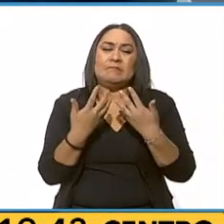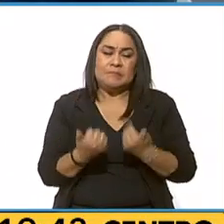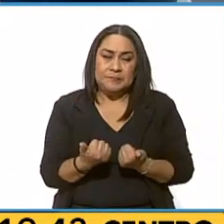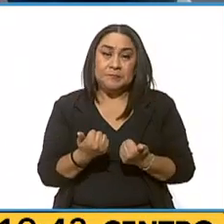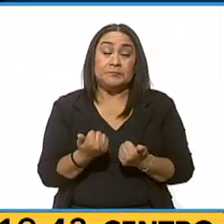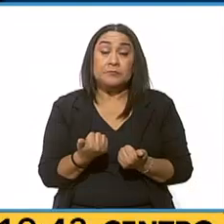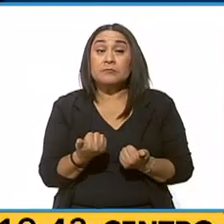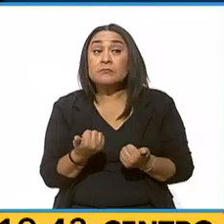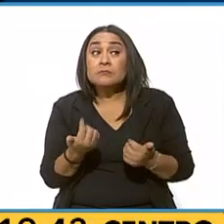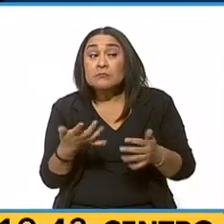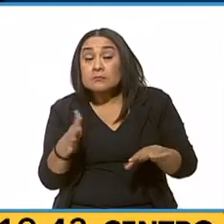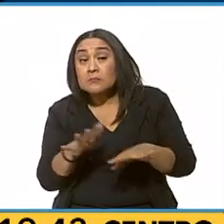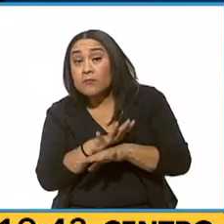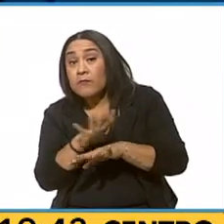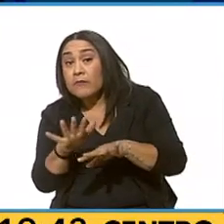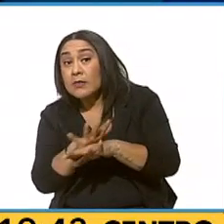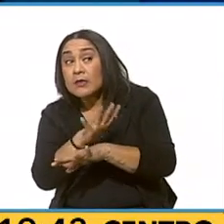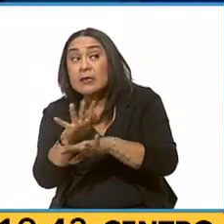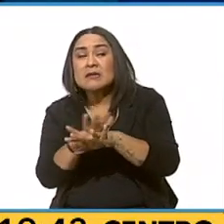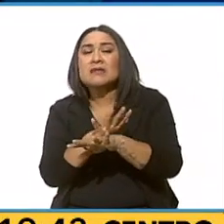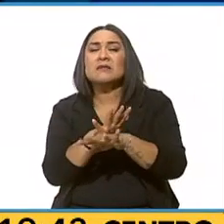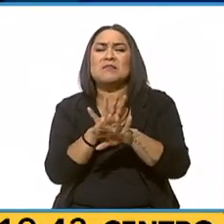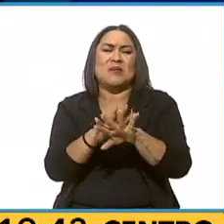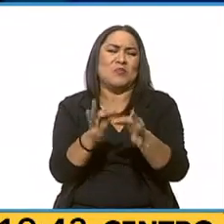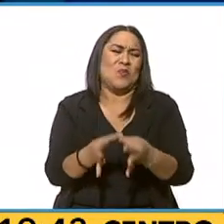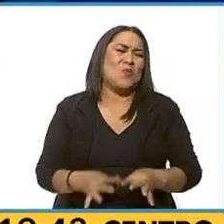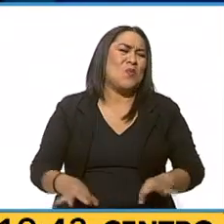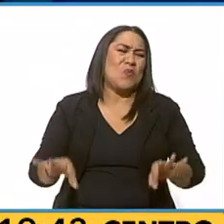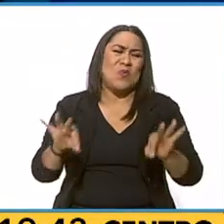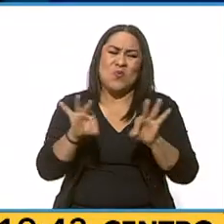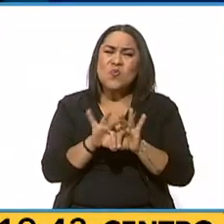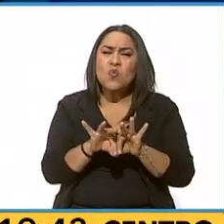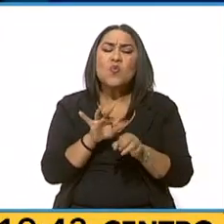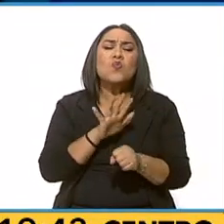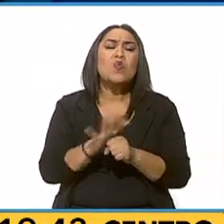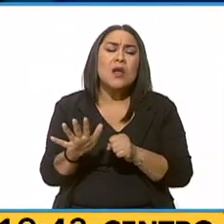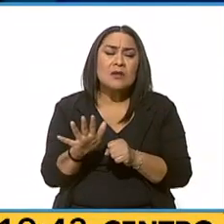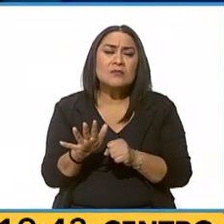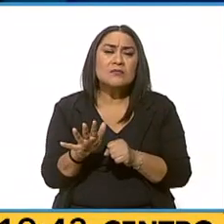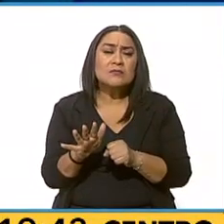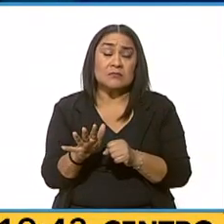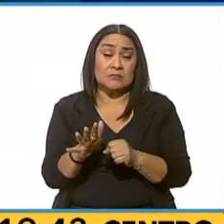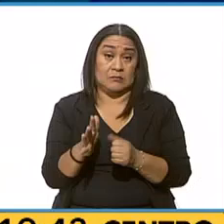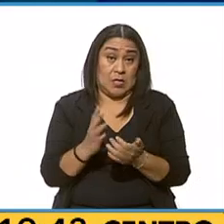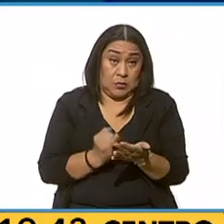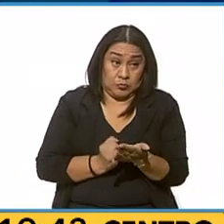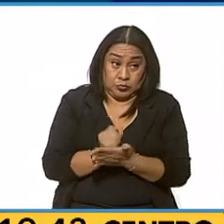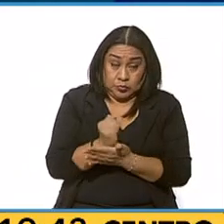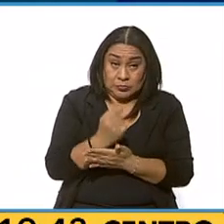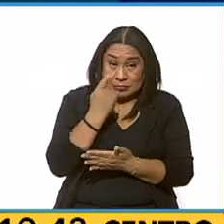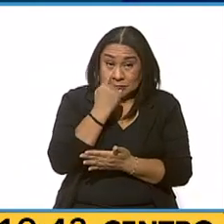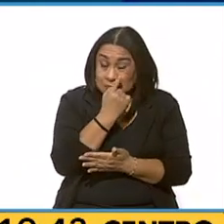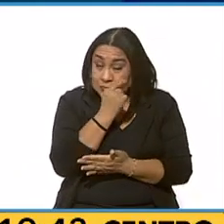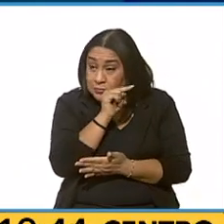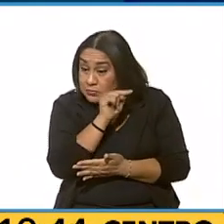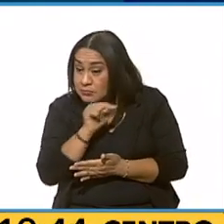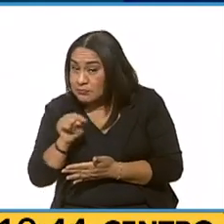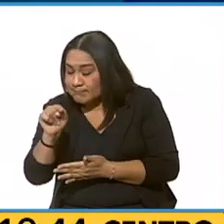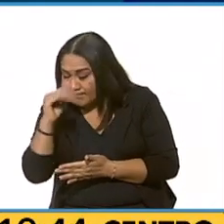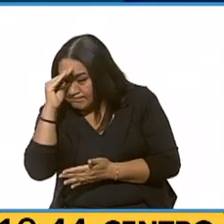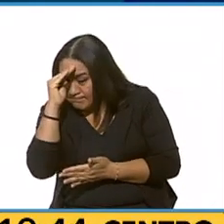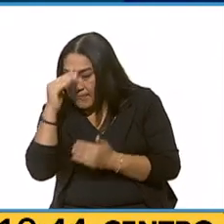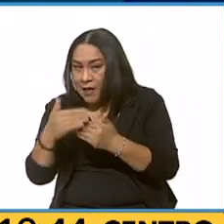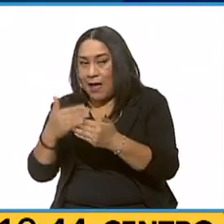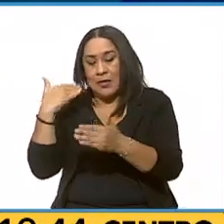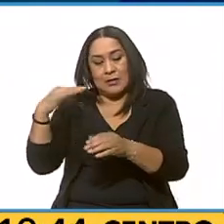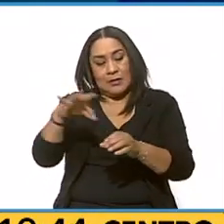proceso depende de una cosa sustantiva, que la decisión que tomamos al votar por Claudia